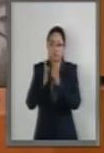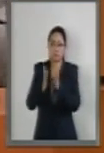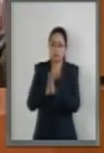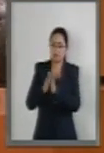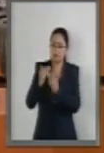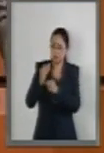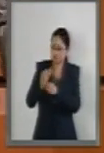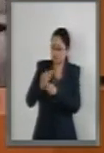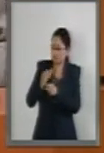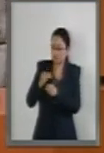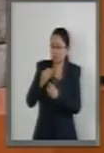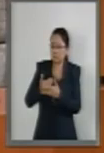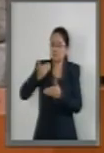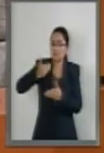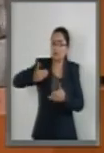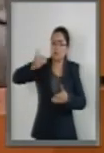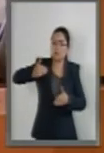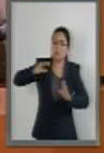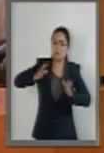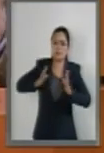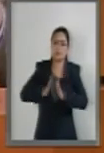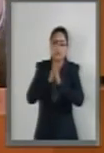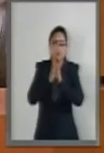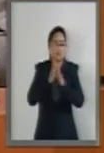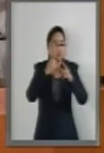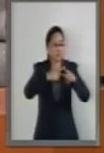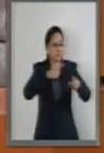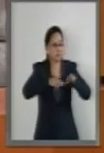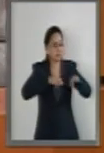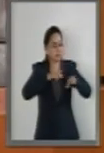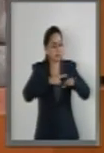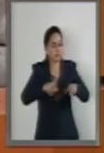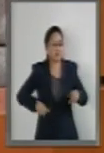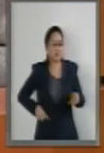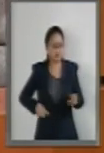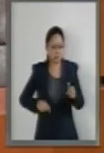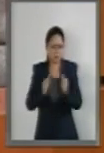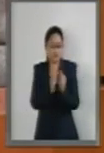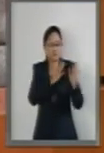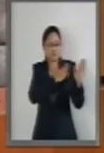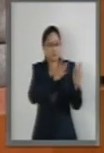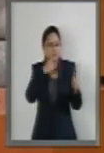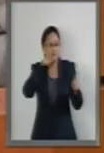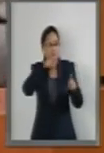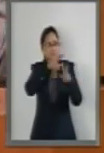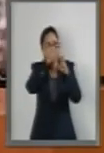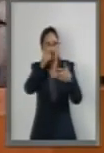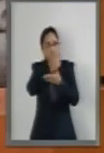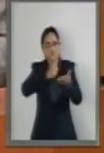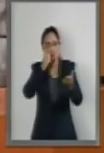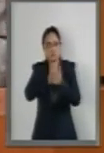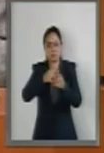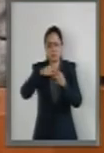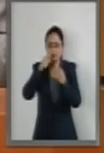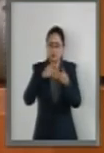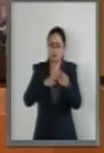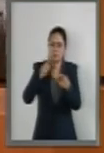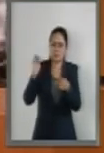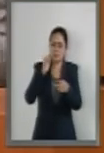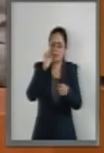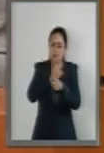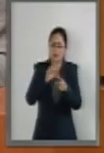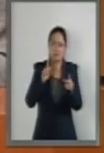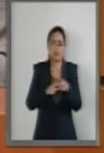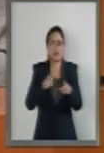sino de mucho tiempo atrás, funcionarios públicos comprometidos con el tema urbano, de los tres órdenes de gobierno, institutos